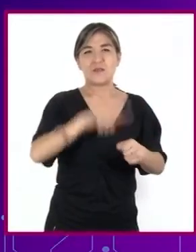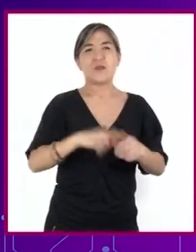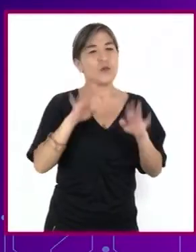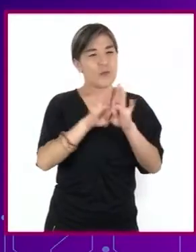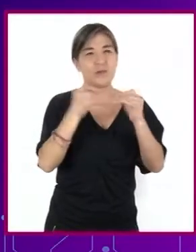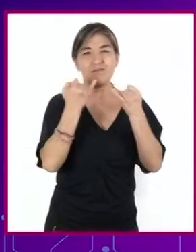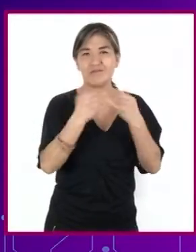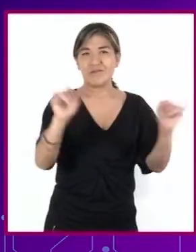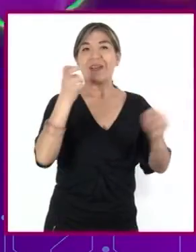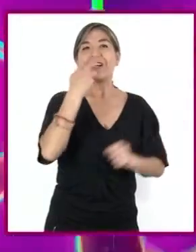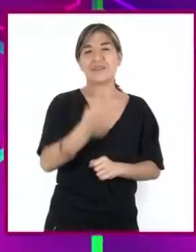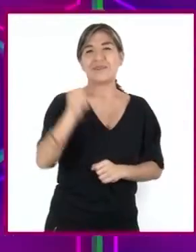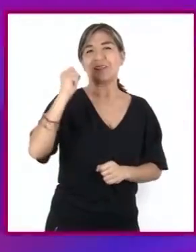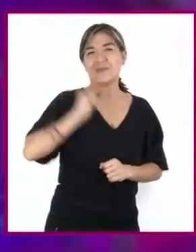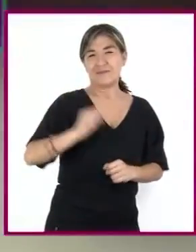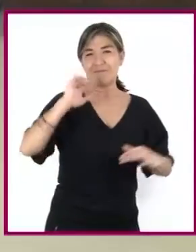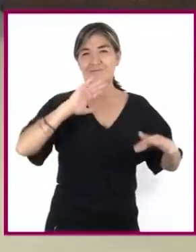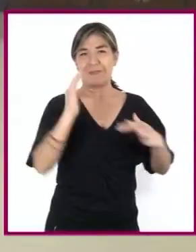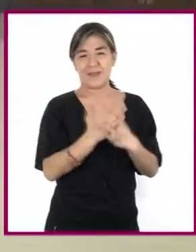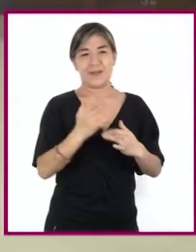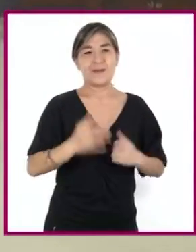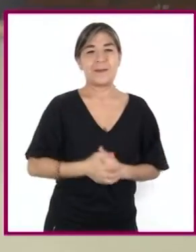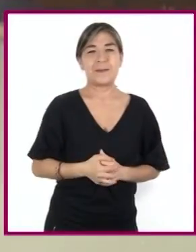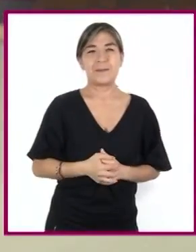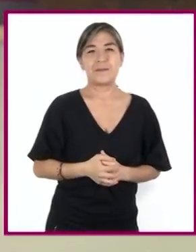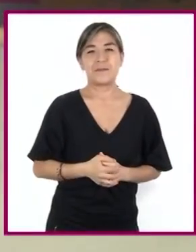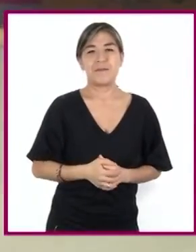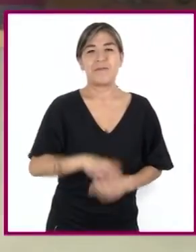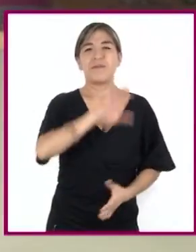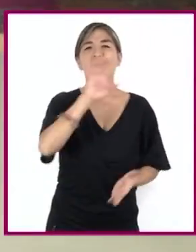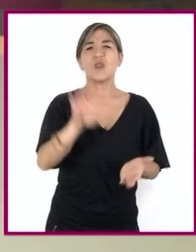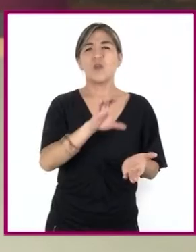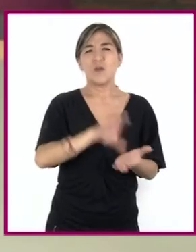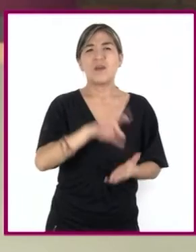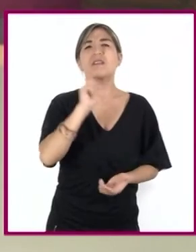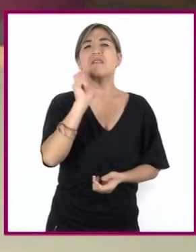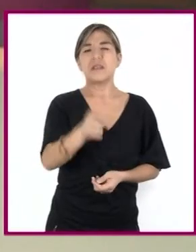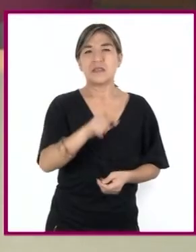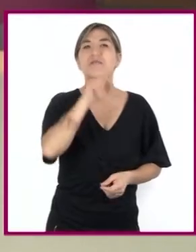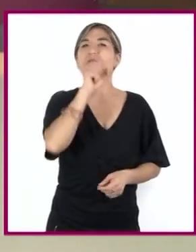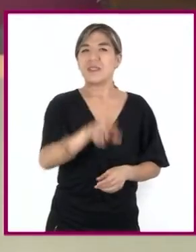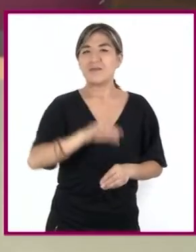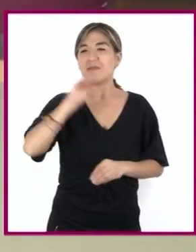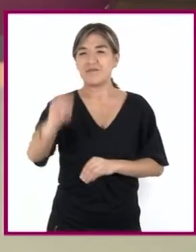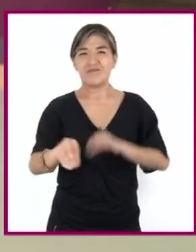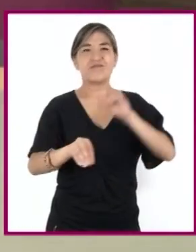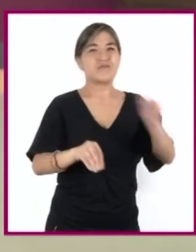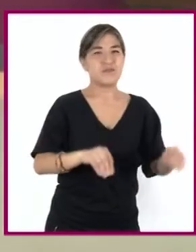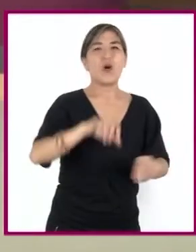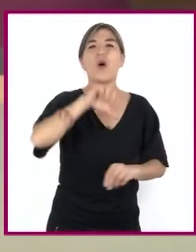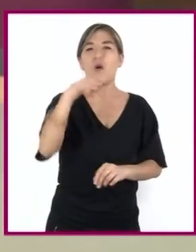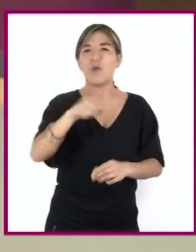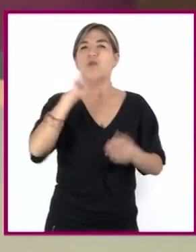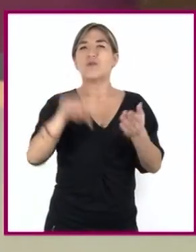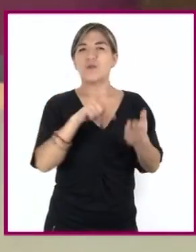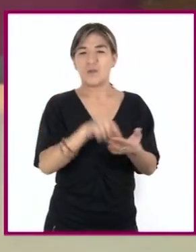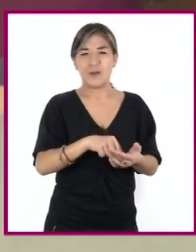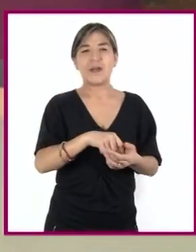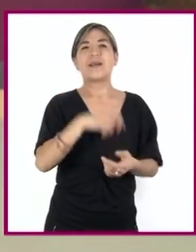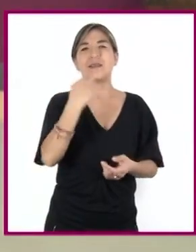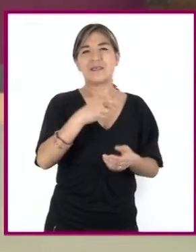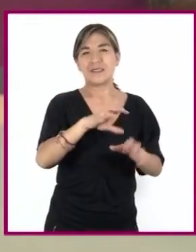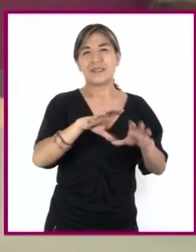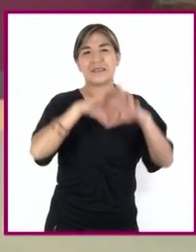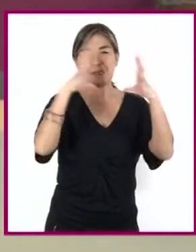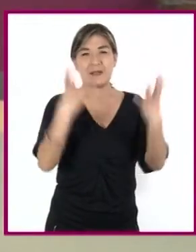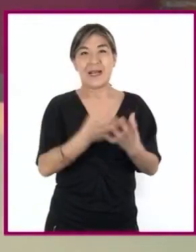independencia hacia mediados del siglo. El colonialismo también se extendió a otros continentes entre las últimas décadas